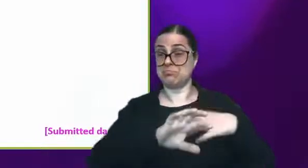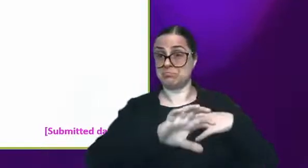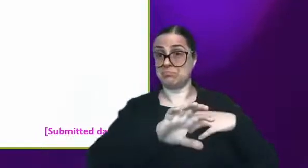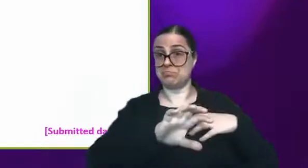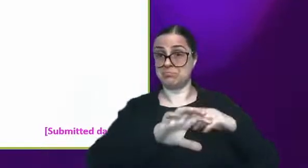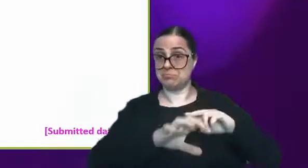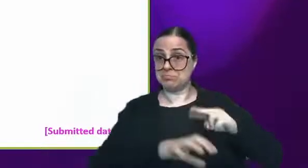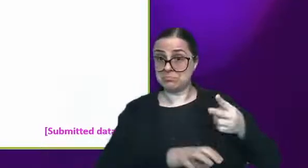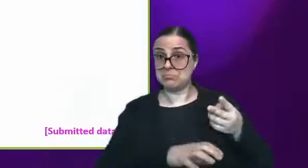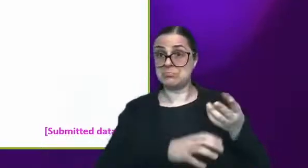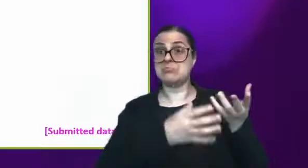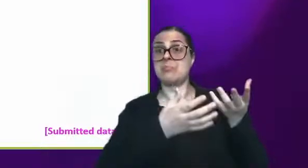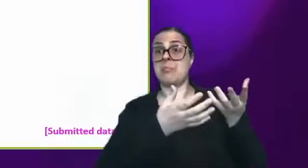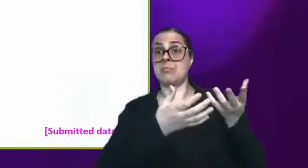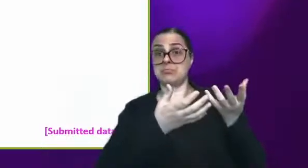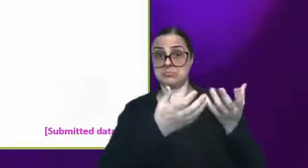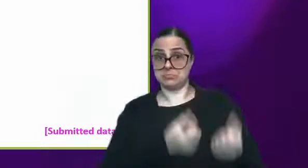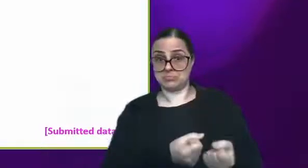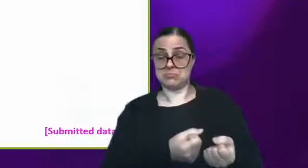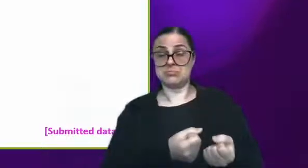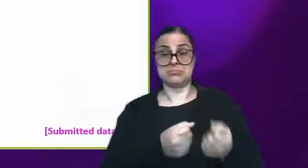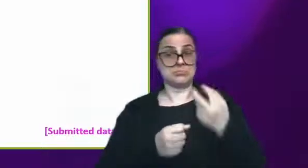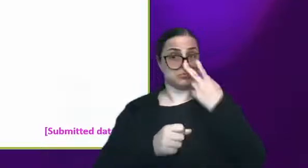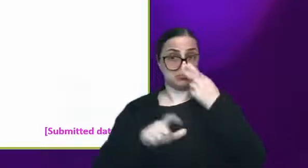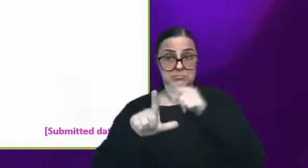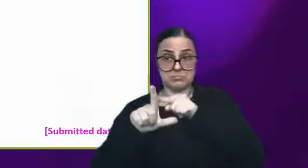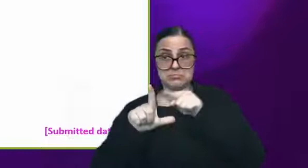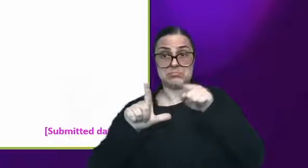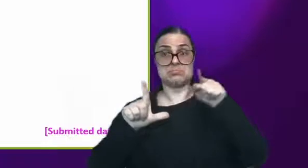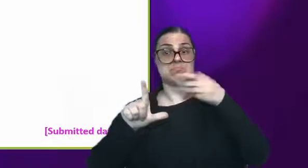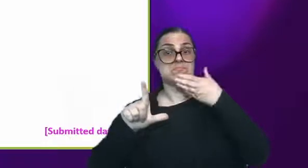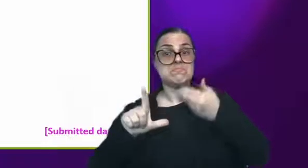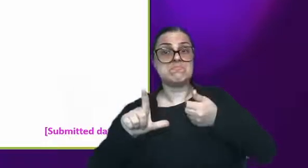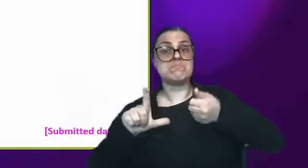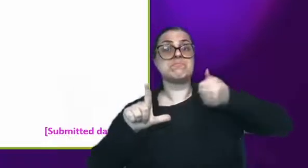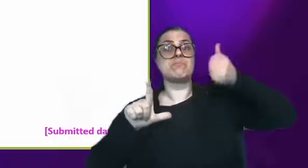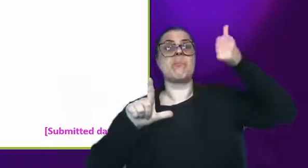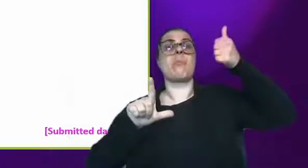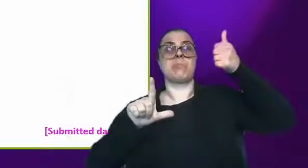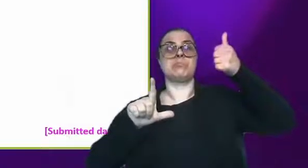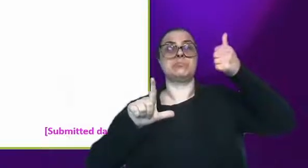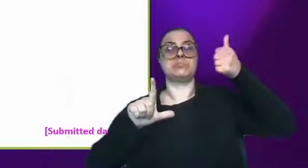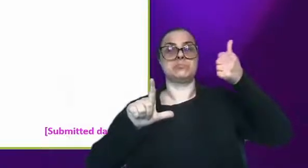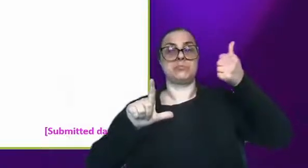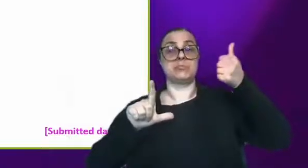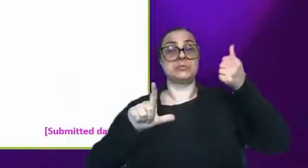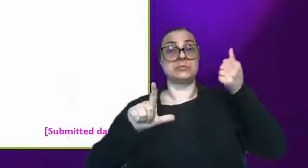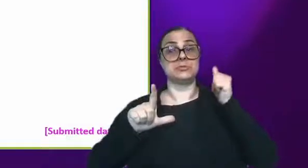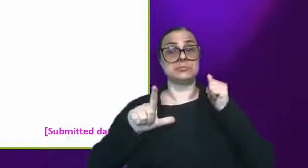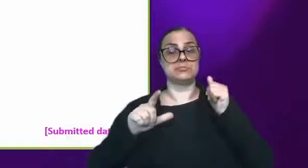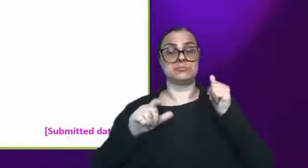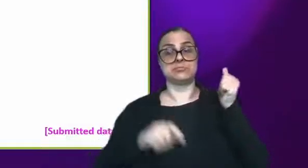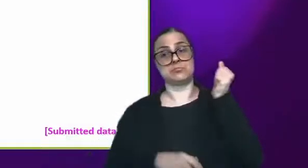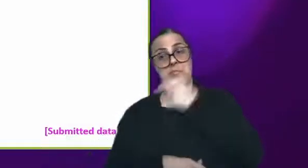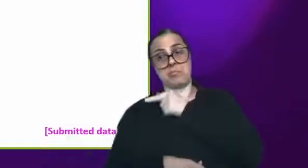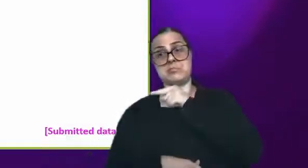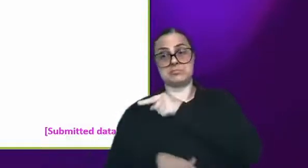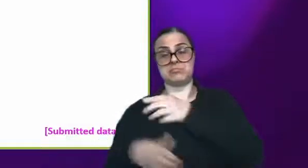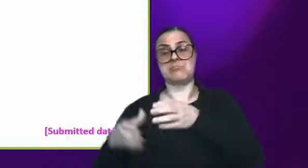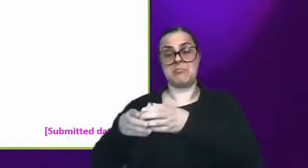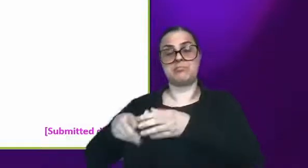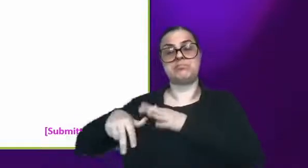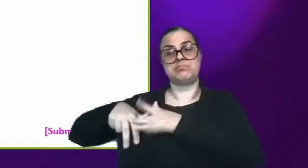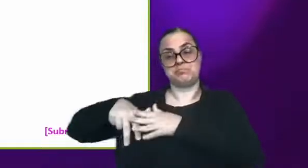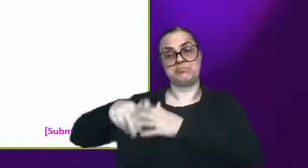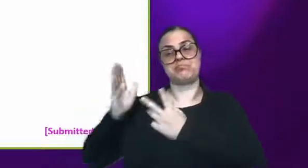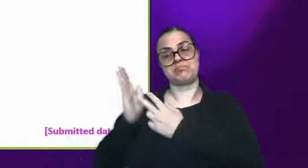un beneficio neto respecto a los pacientes que nosotros resecamos. del